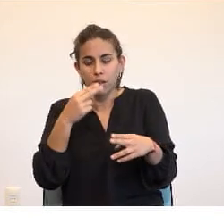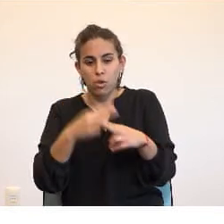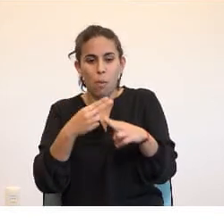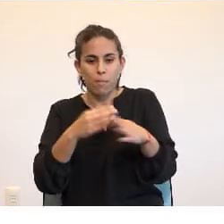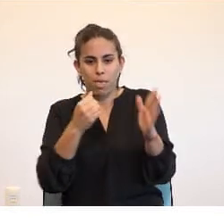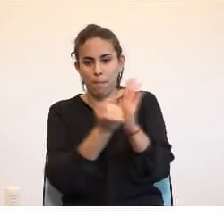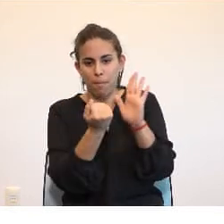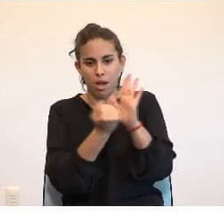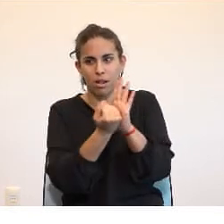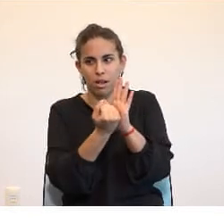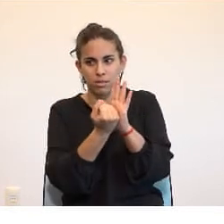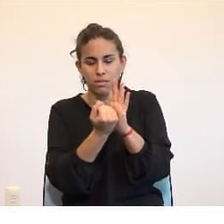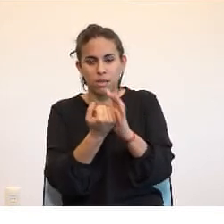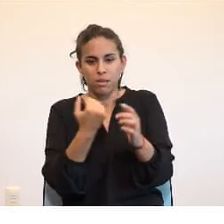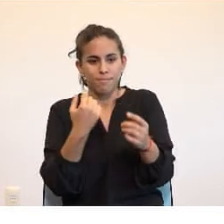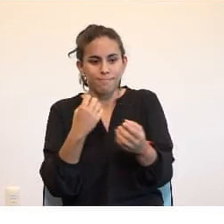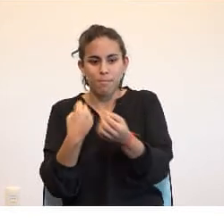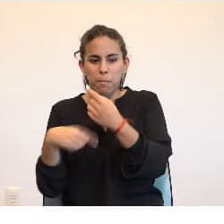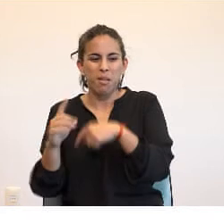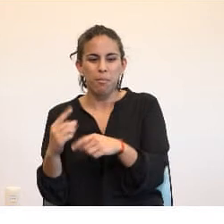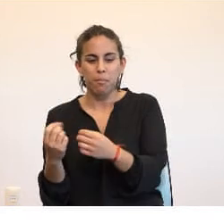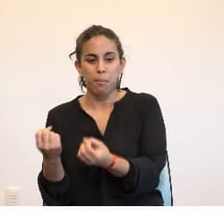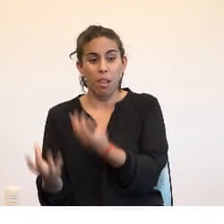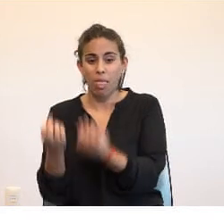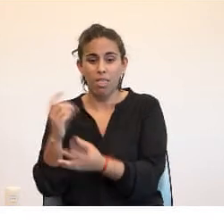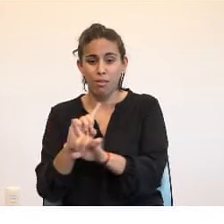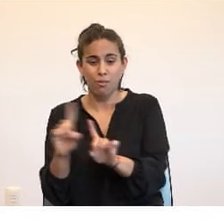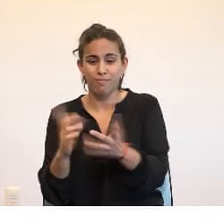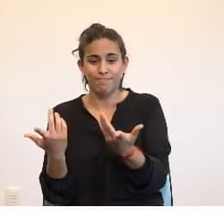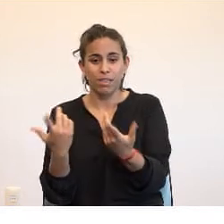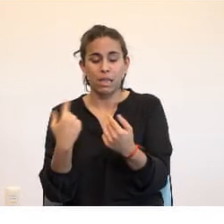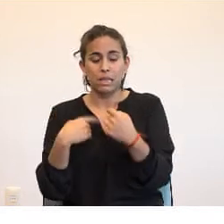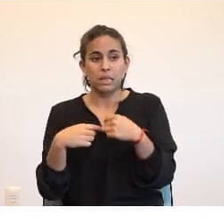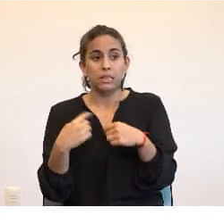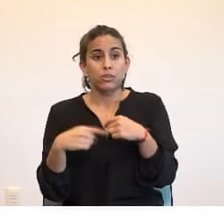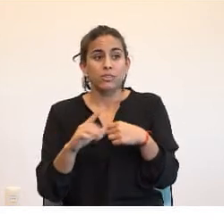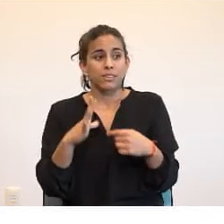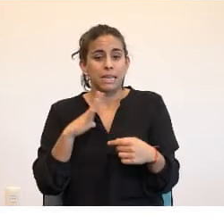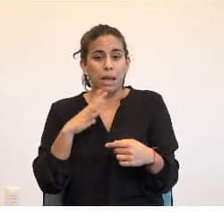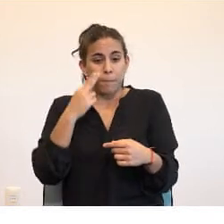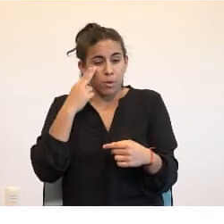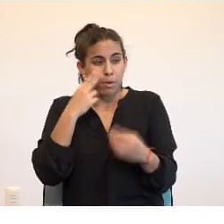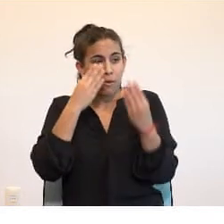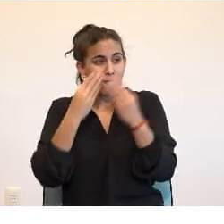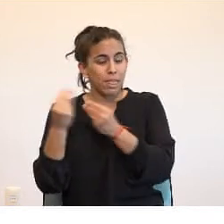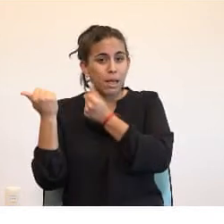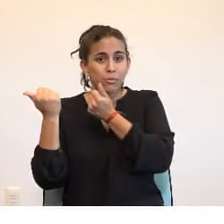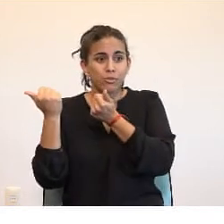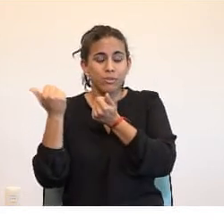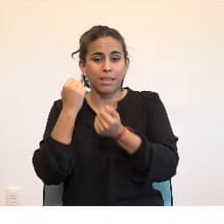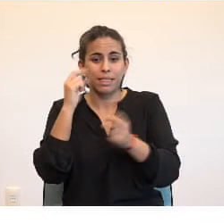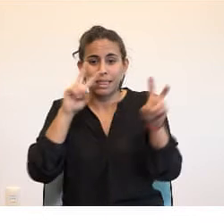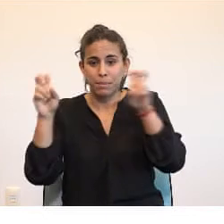Aquí tenemos también una invitación a la reflexión. A lo mejor estamos olvidando temas y conceptos que son